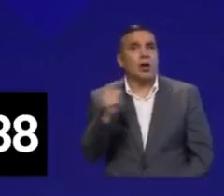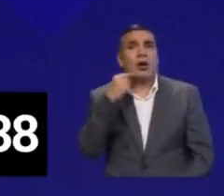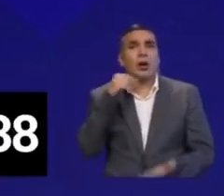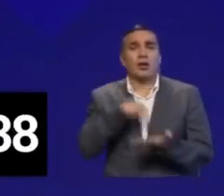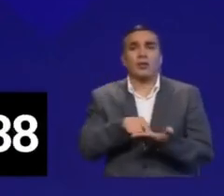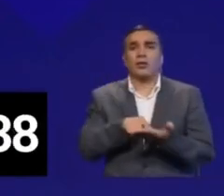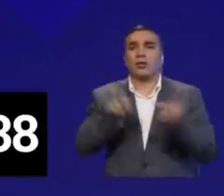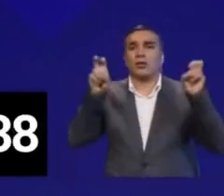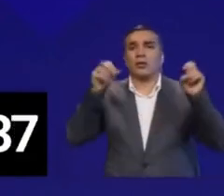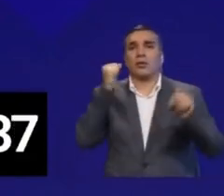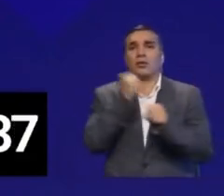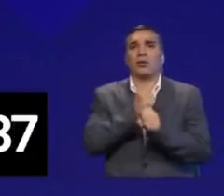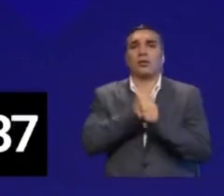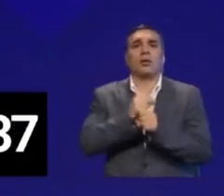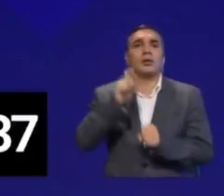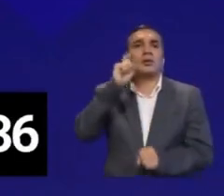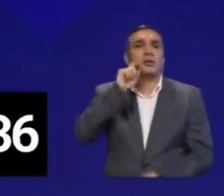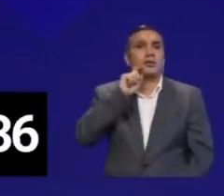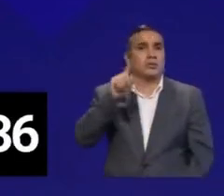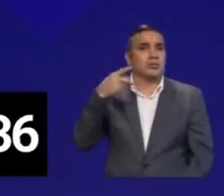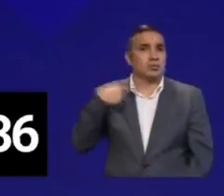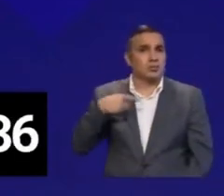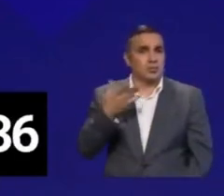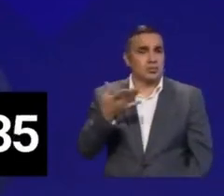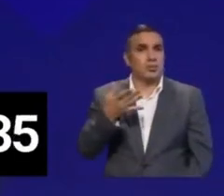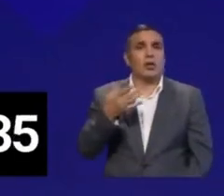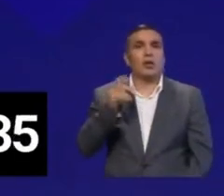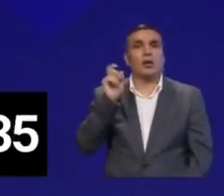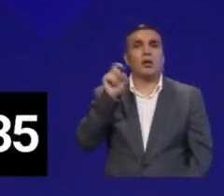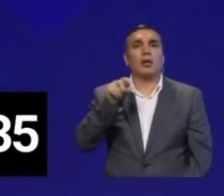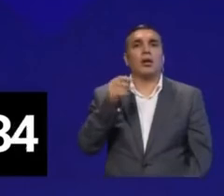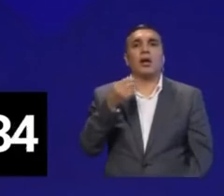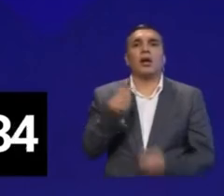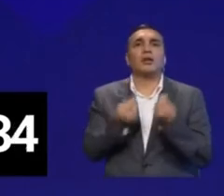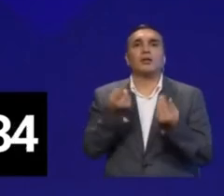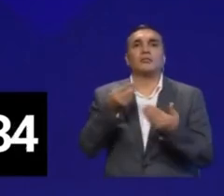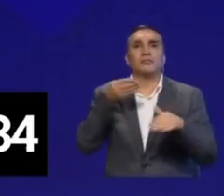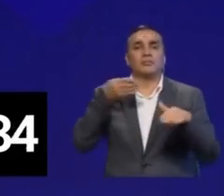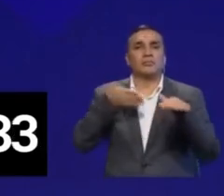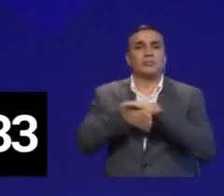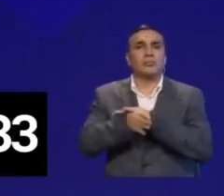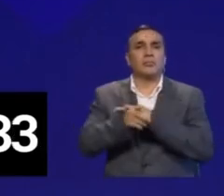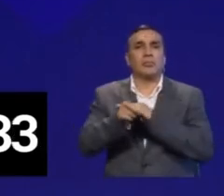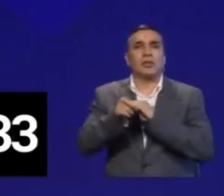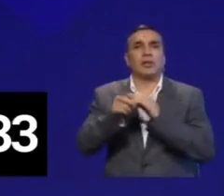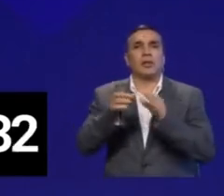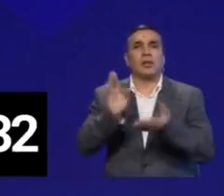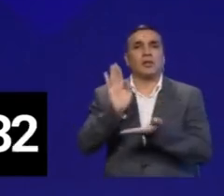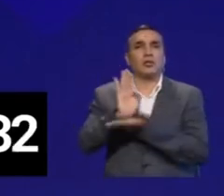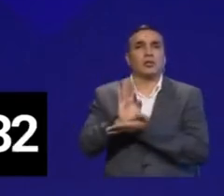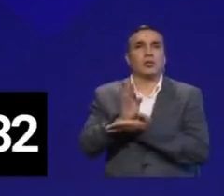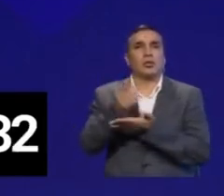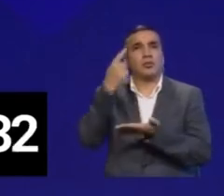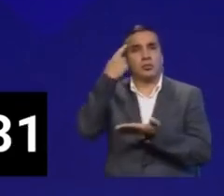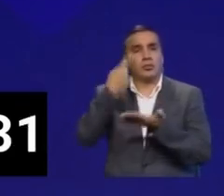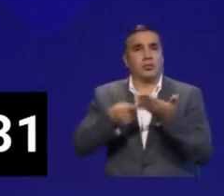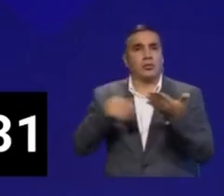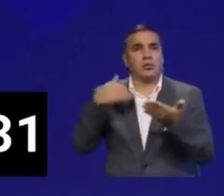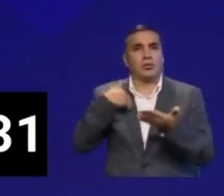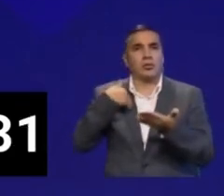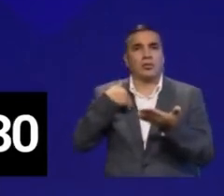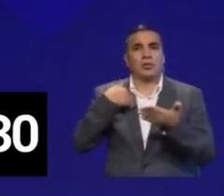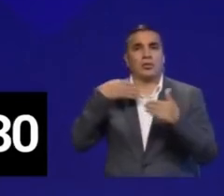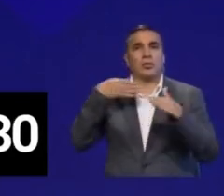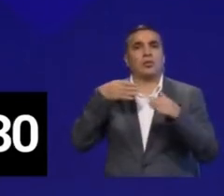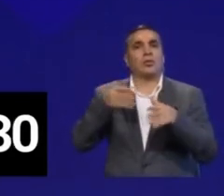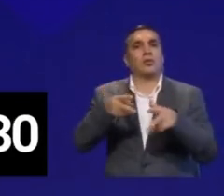ejemplo, en el caso de las trabajadoras sexuales, creemos que tienen que acceder a la seguridad social para tener acceso